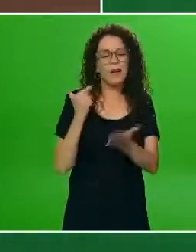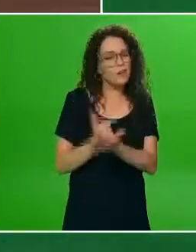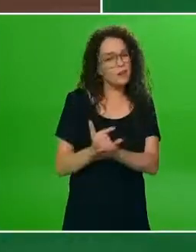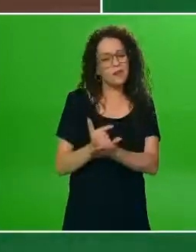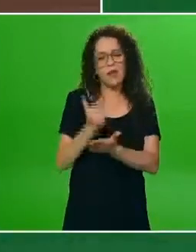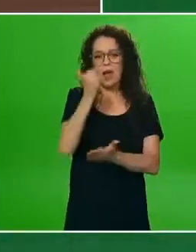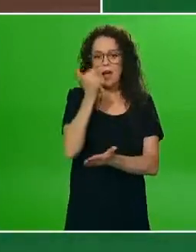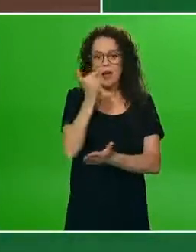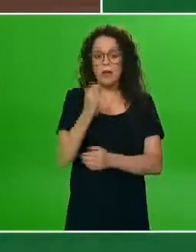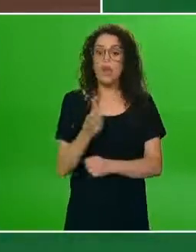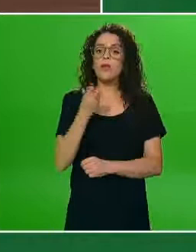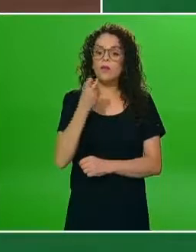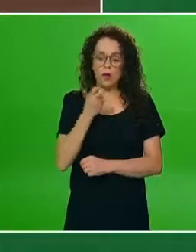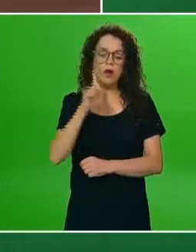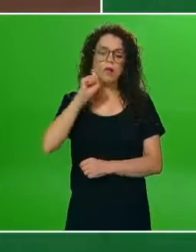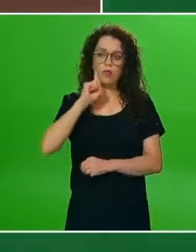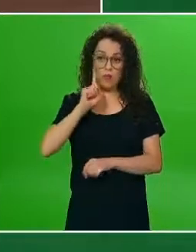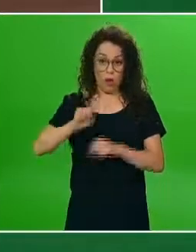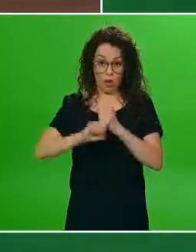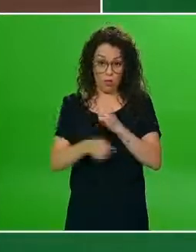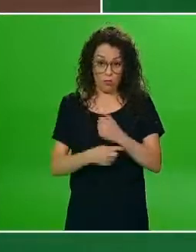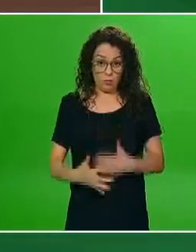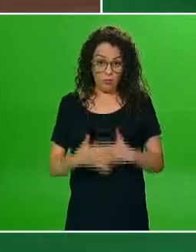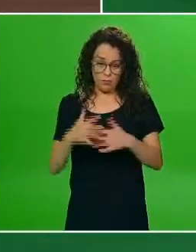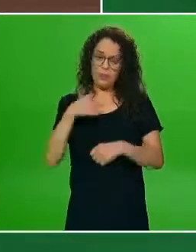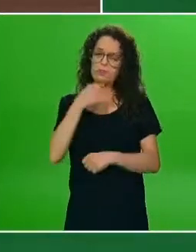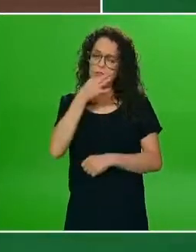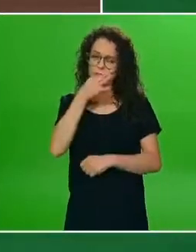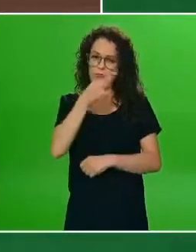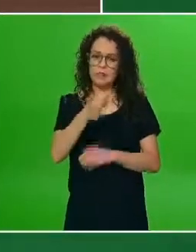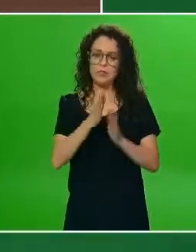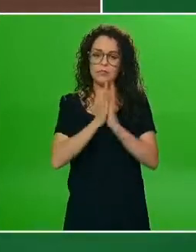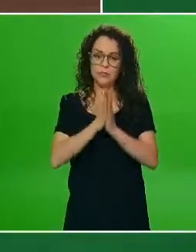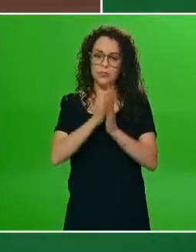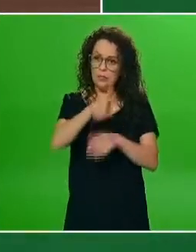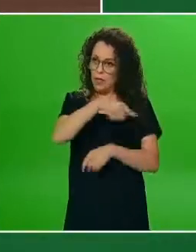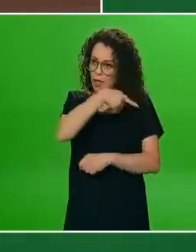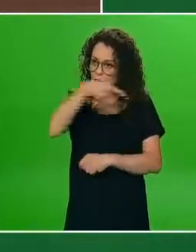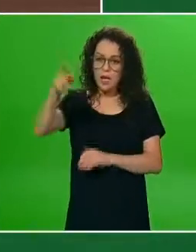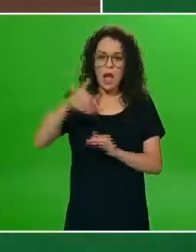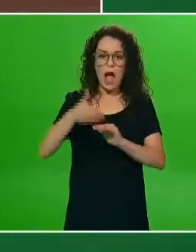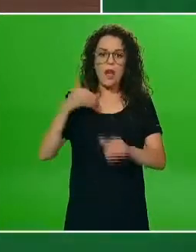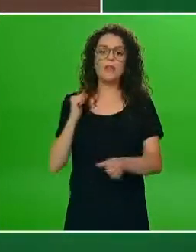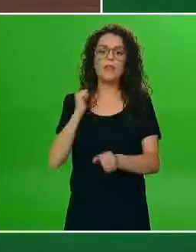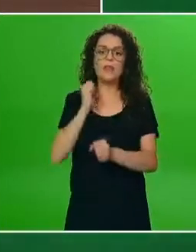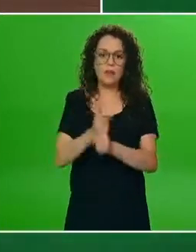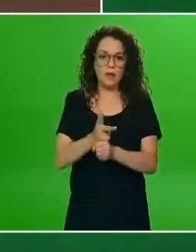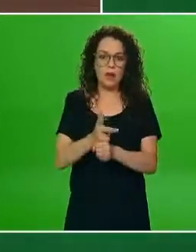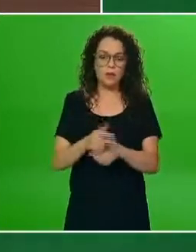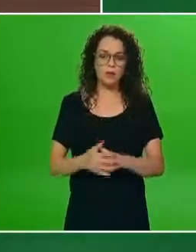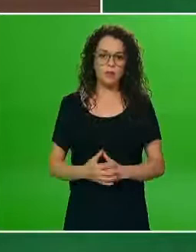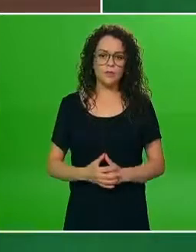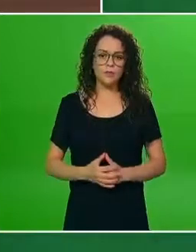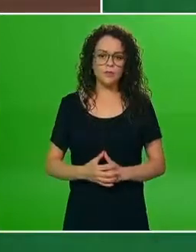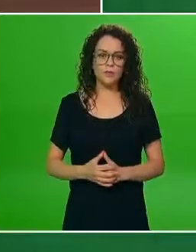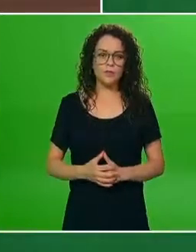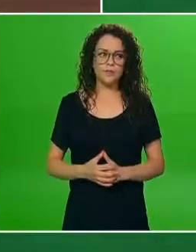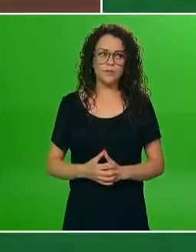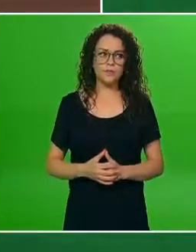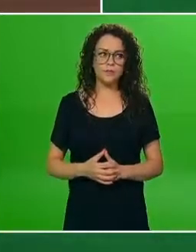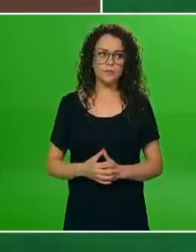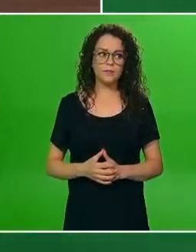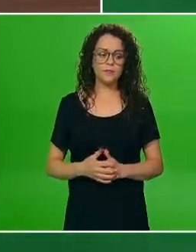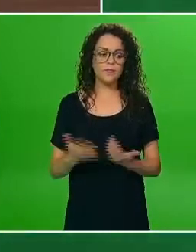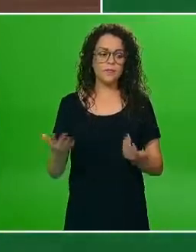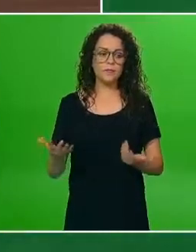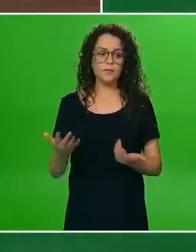eso invitamos a las mujeres embarazadas que acudan tempranamente a la vacunación. Ahora, de